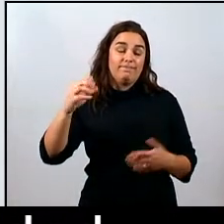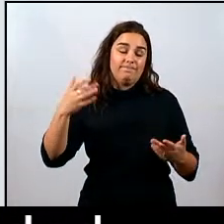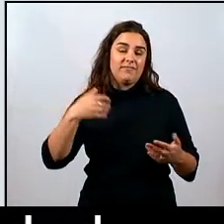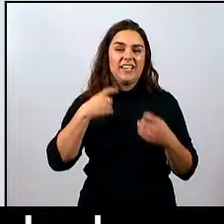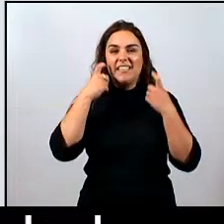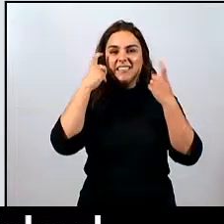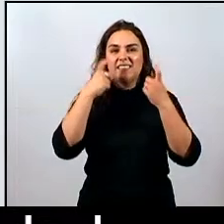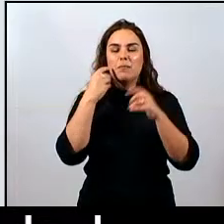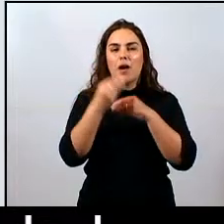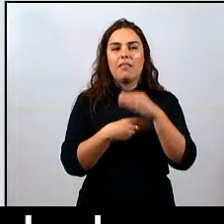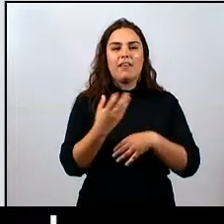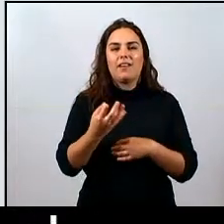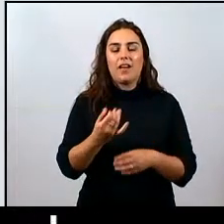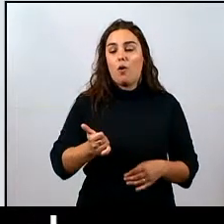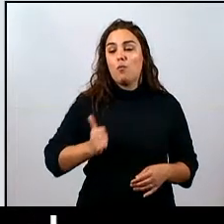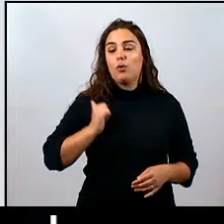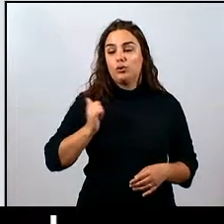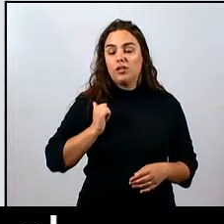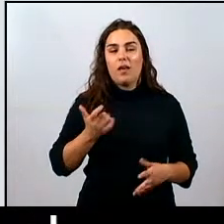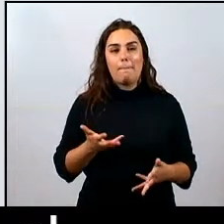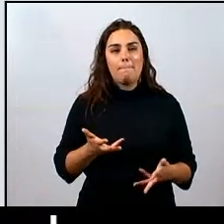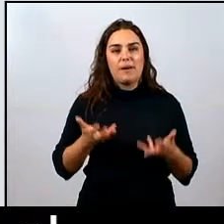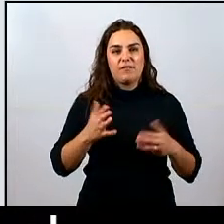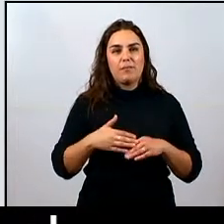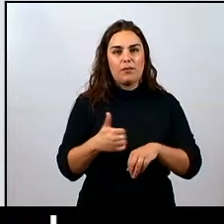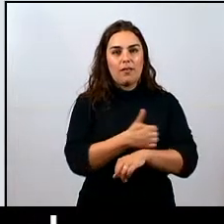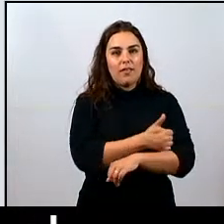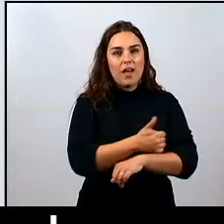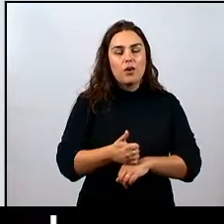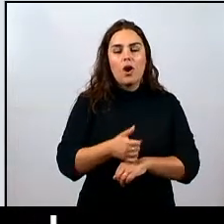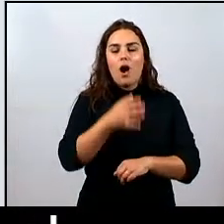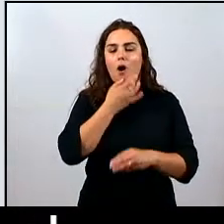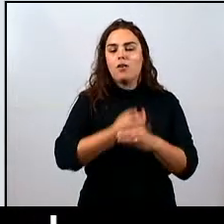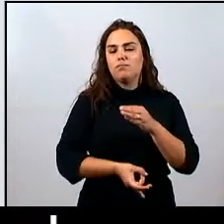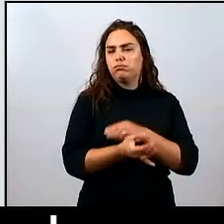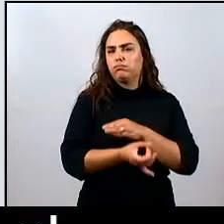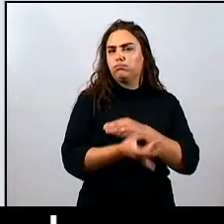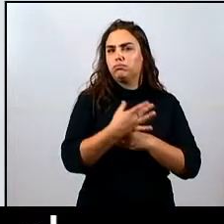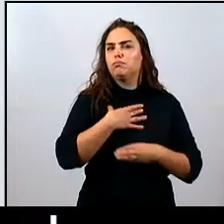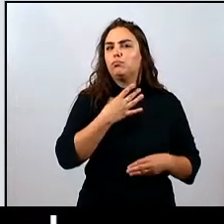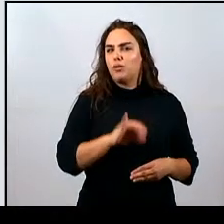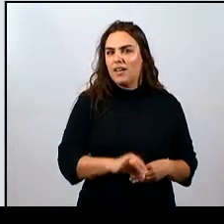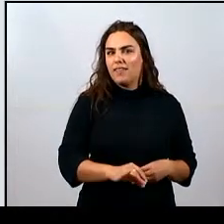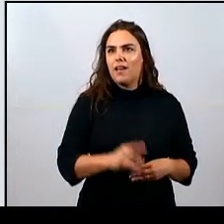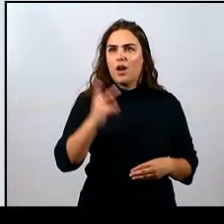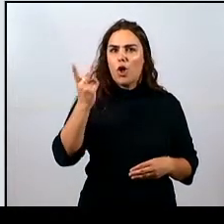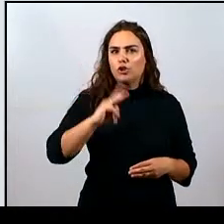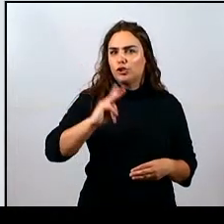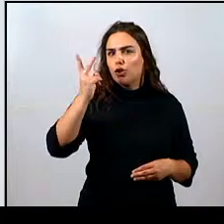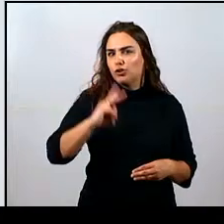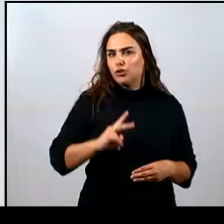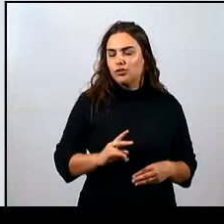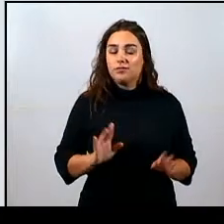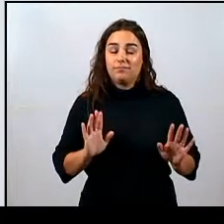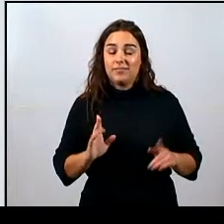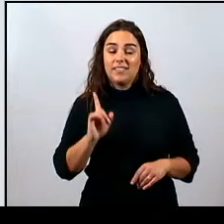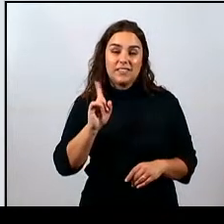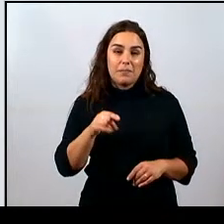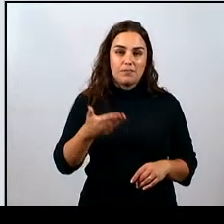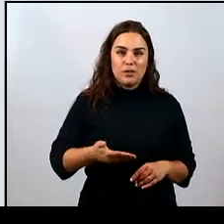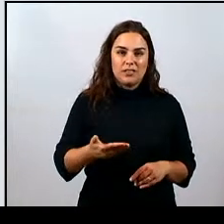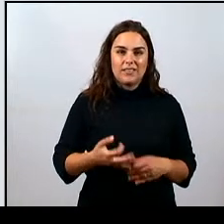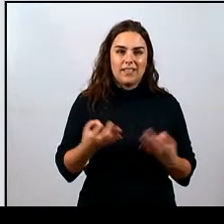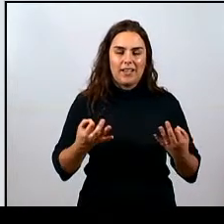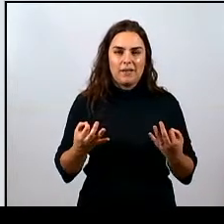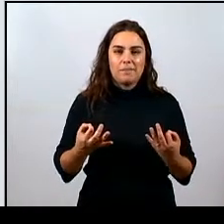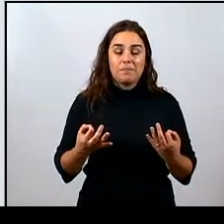es que las oportunidades y los beneficios para los ciudadanos puedan surgir de ambos lados y, sobre todo, que sean posibles porque